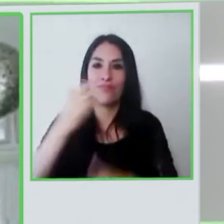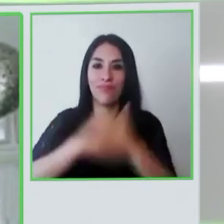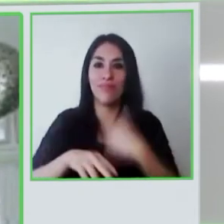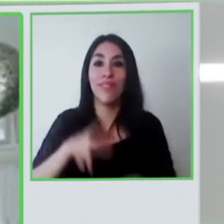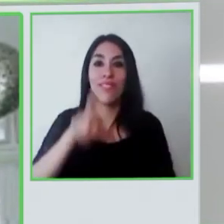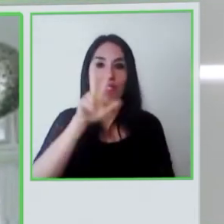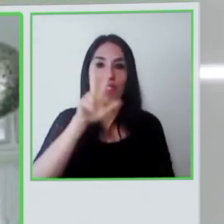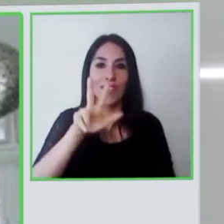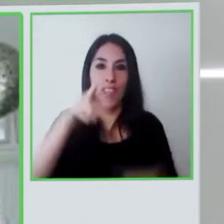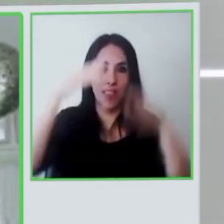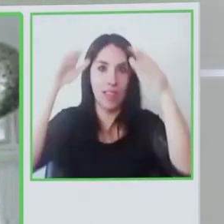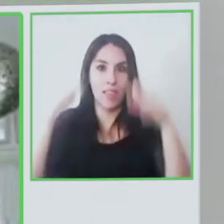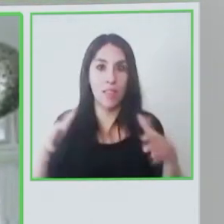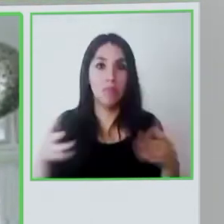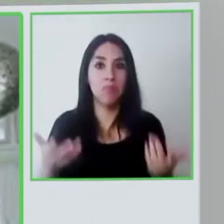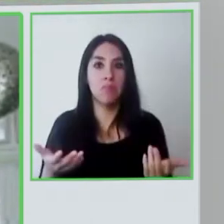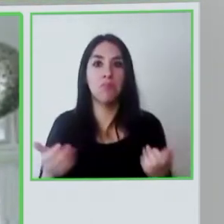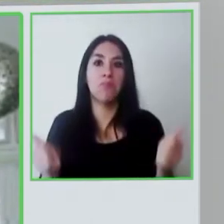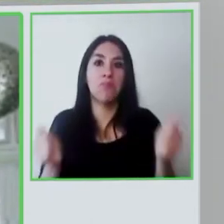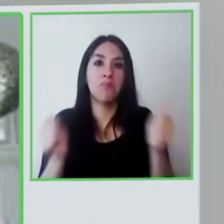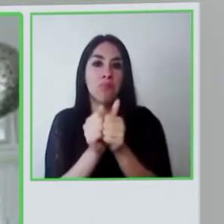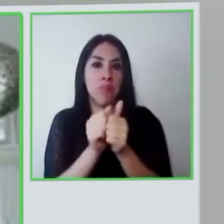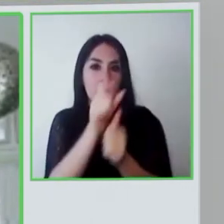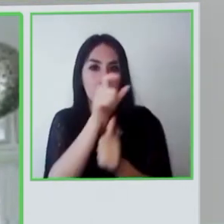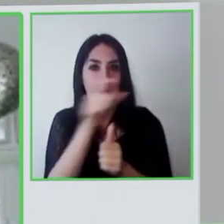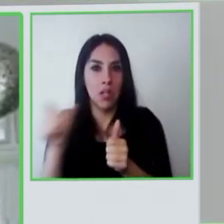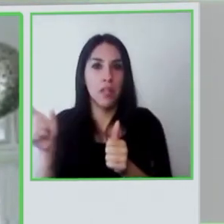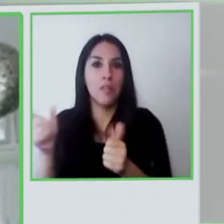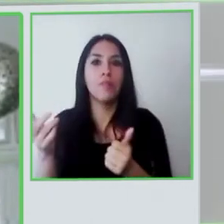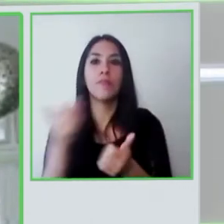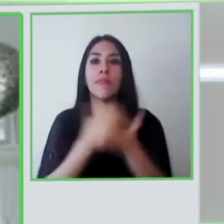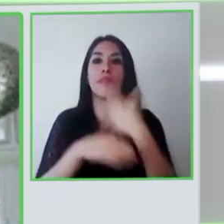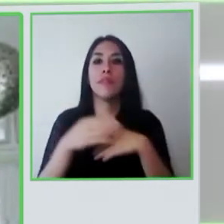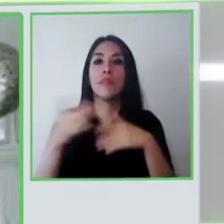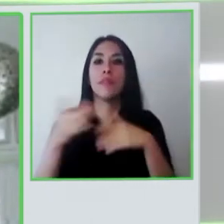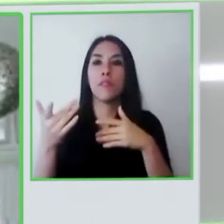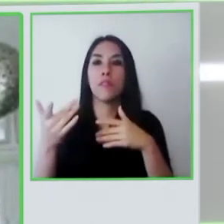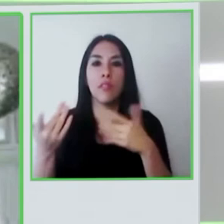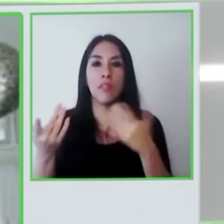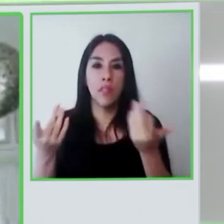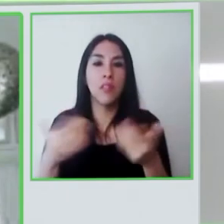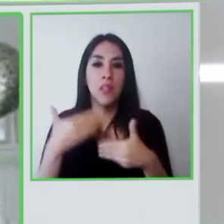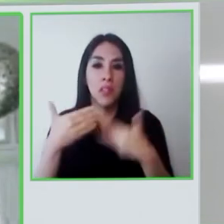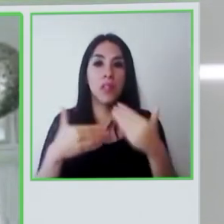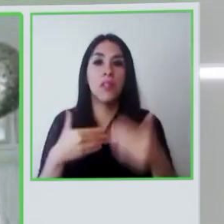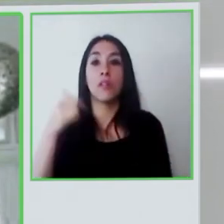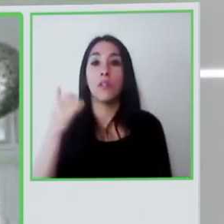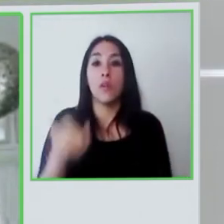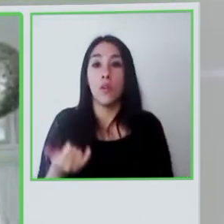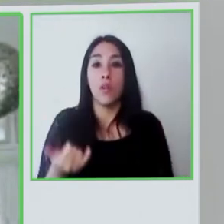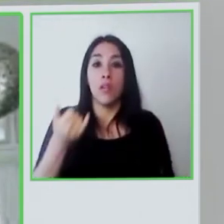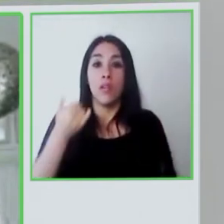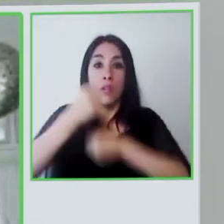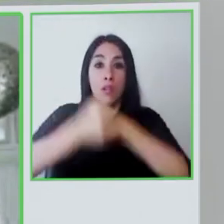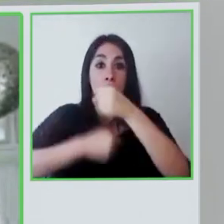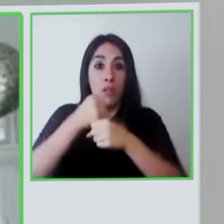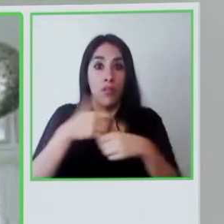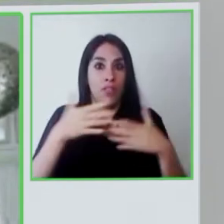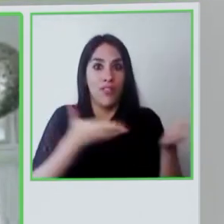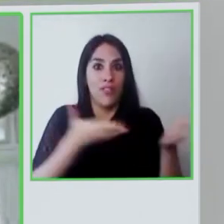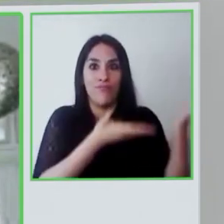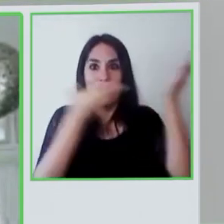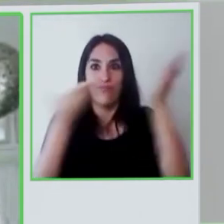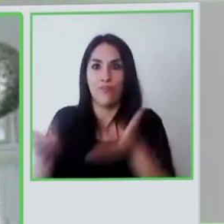están son parte del movimiento morado este año estamos invitando a todas las organizaciones a crear su propio